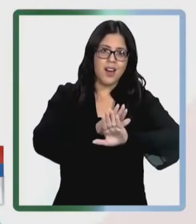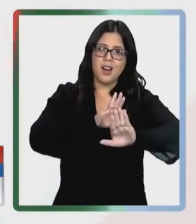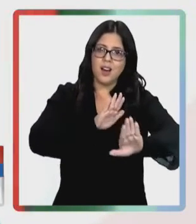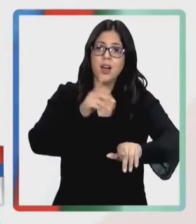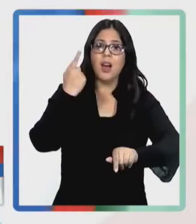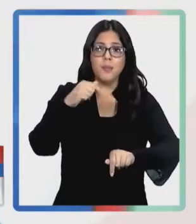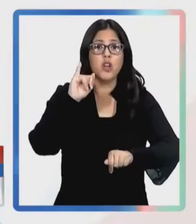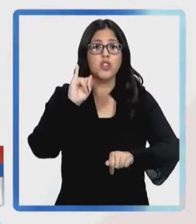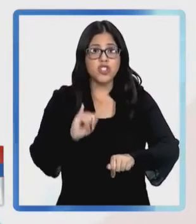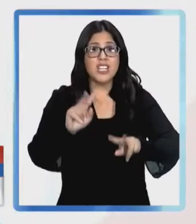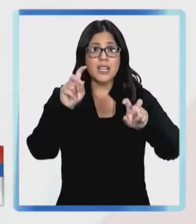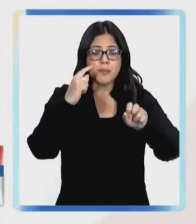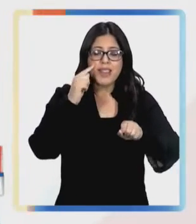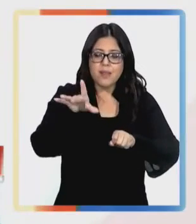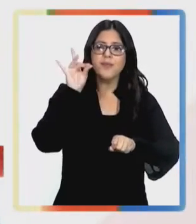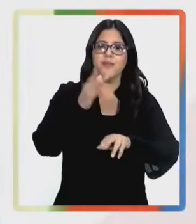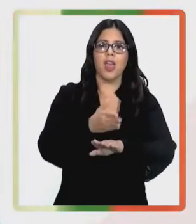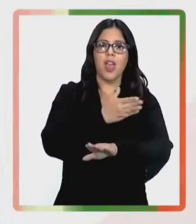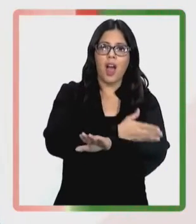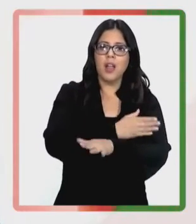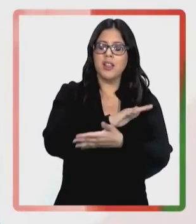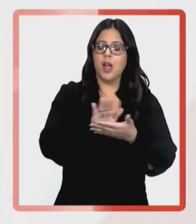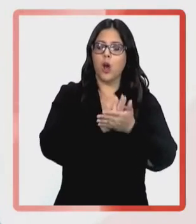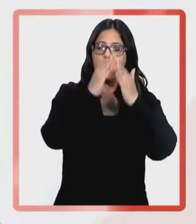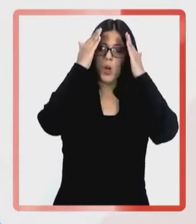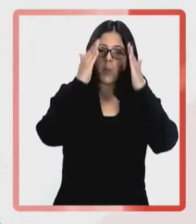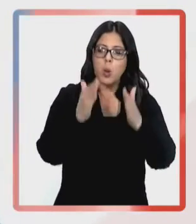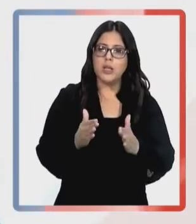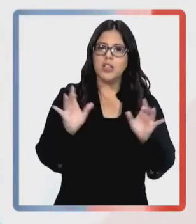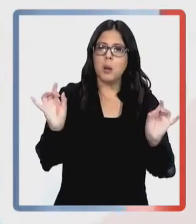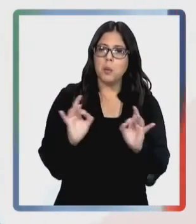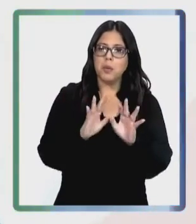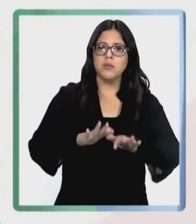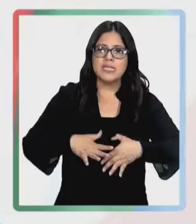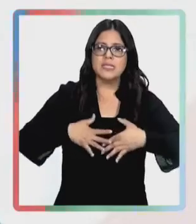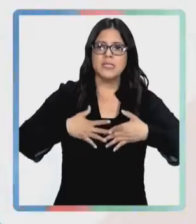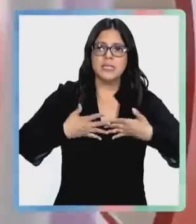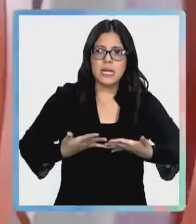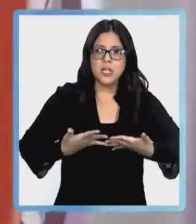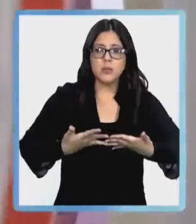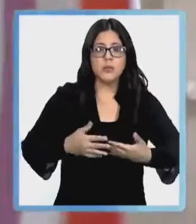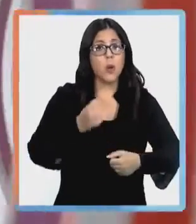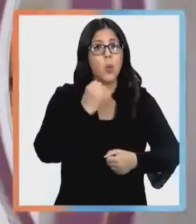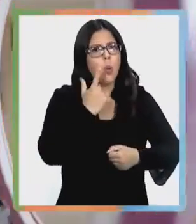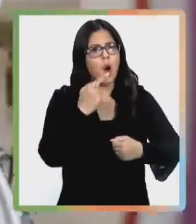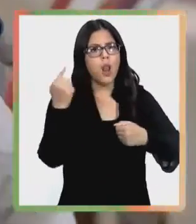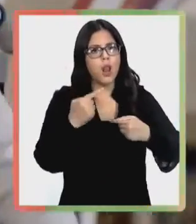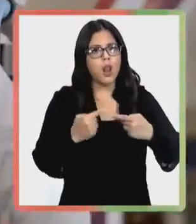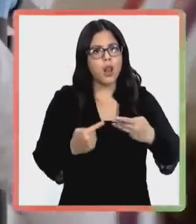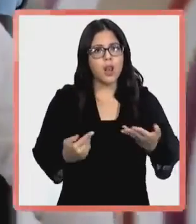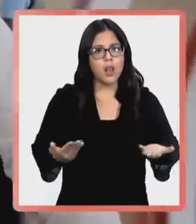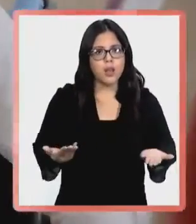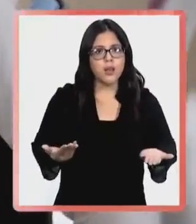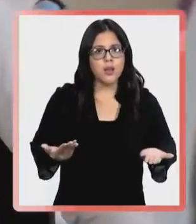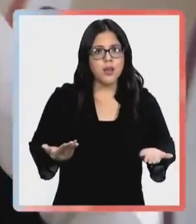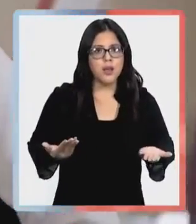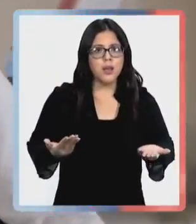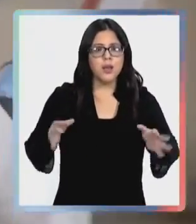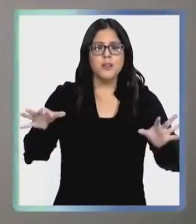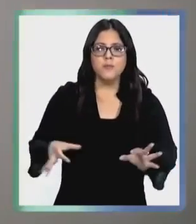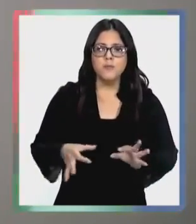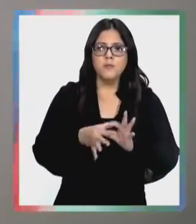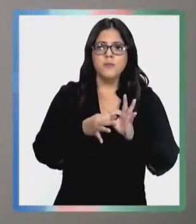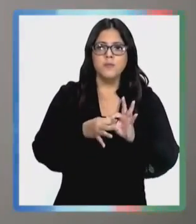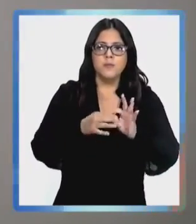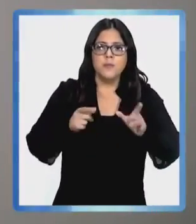de detección precoz, es decir, como estar atentos a que aparezcan síntomas. ¿Y cuáles serían esos síntomas? En general, los asociados